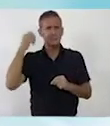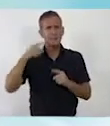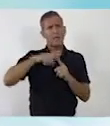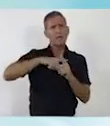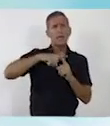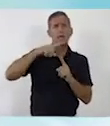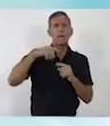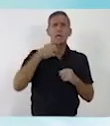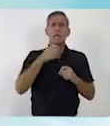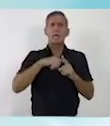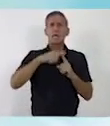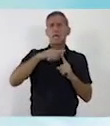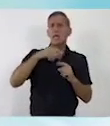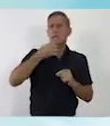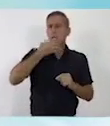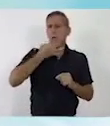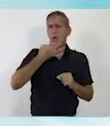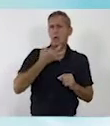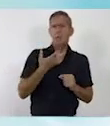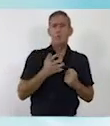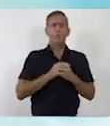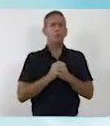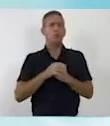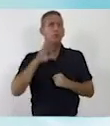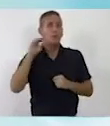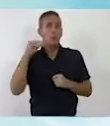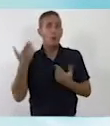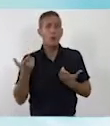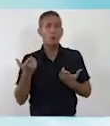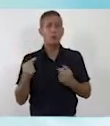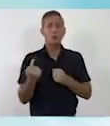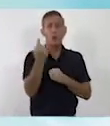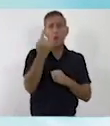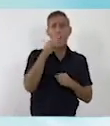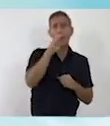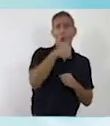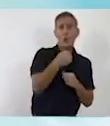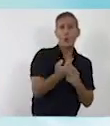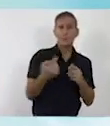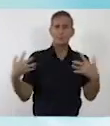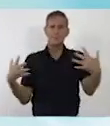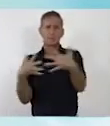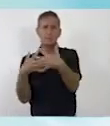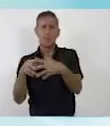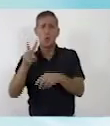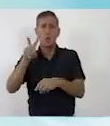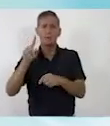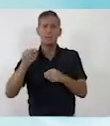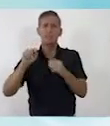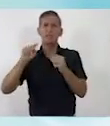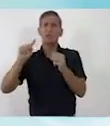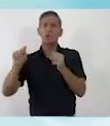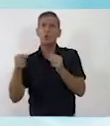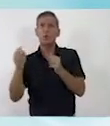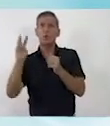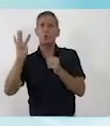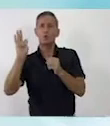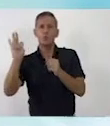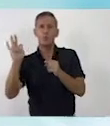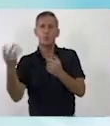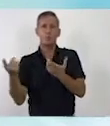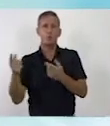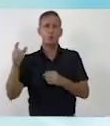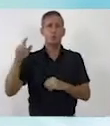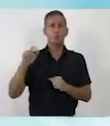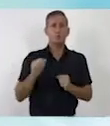teórico y estequiométrico? Estaríamos hablando de que a un mol de dinitrógeno le corresponde 24,8 litros. Pero